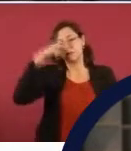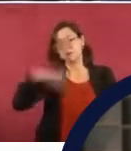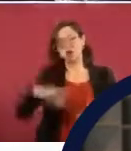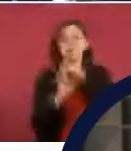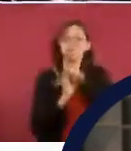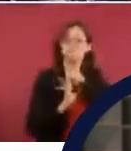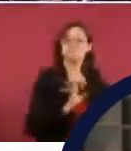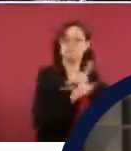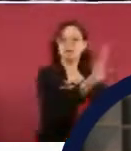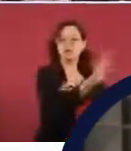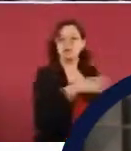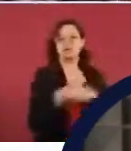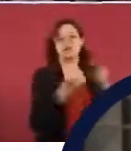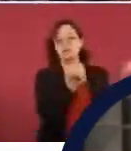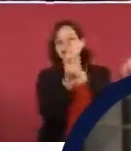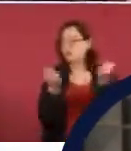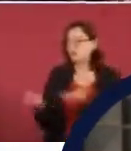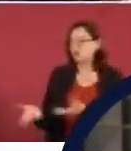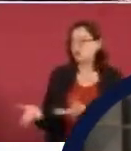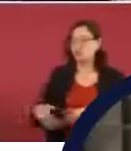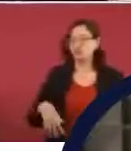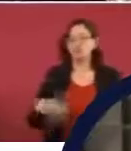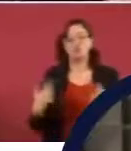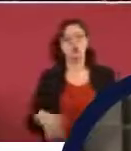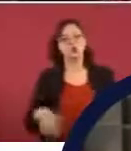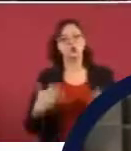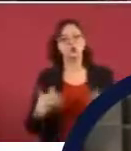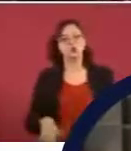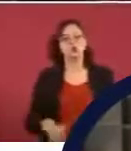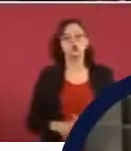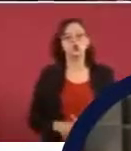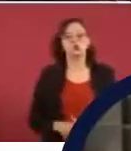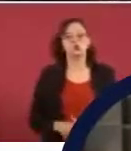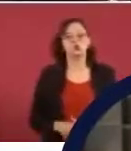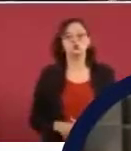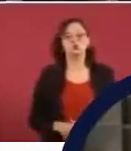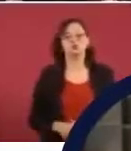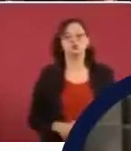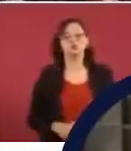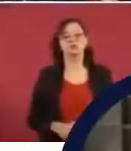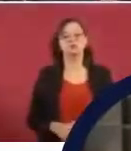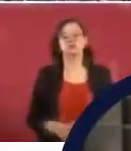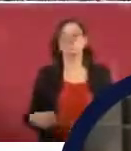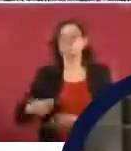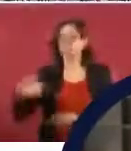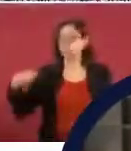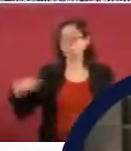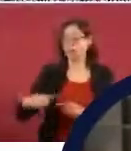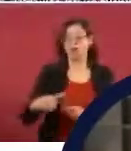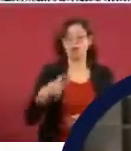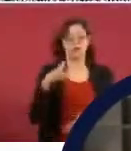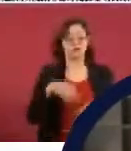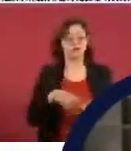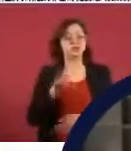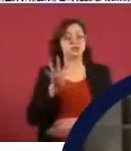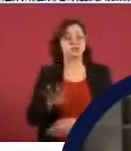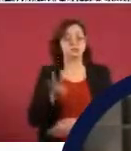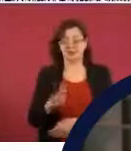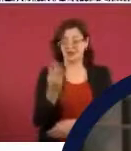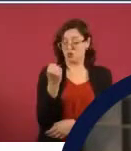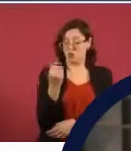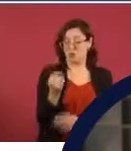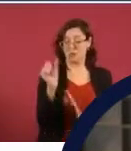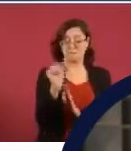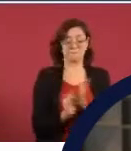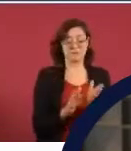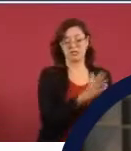no significa que tengamos confianza en que las cosas van bien. Por ejemplo, pues a muchos no les agrada, o no ven como buenas señales toda